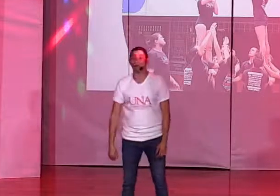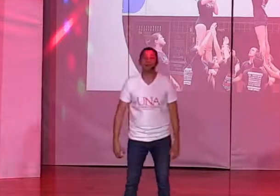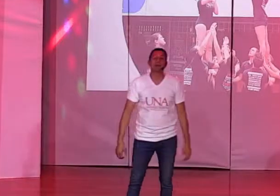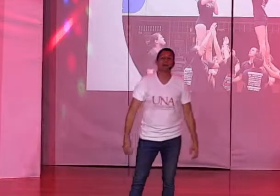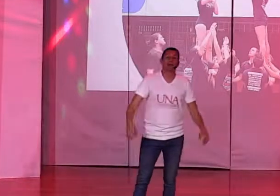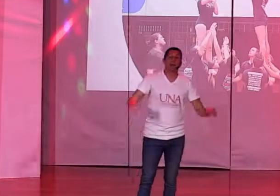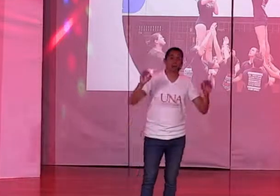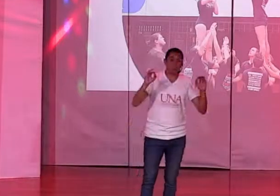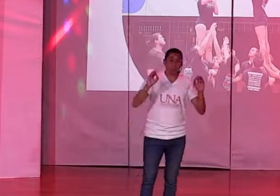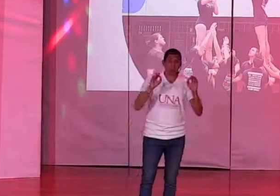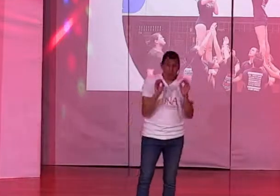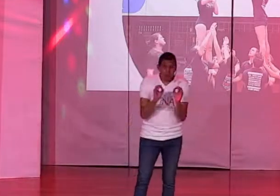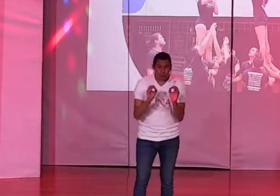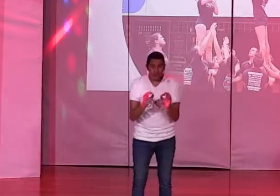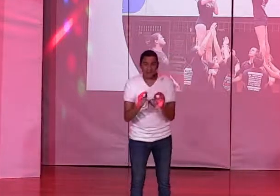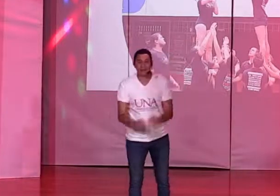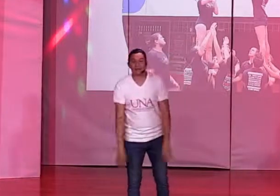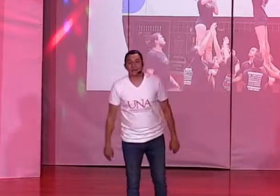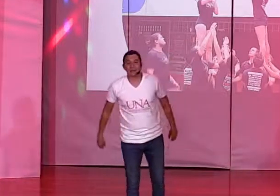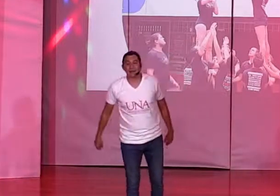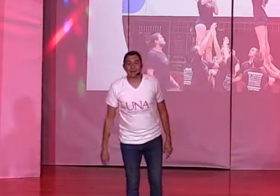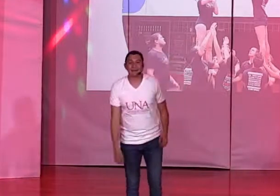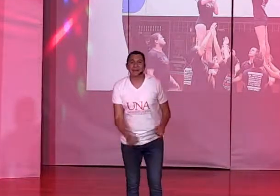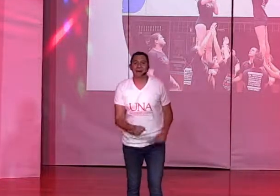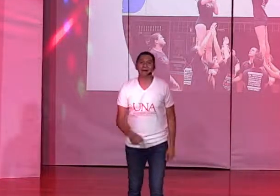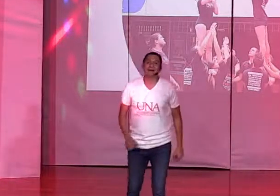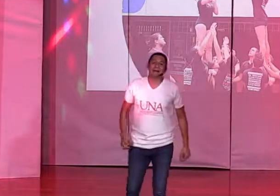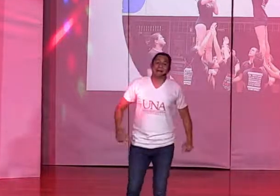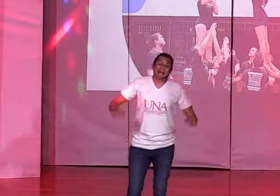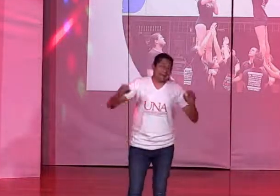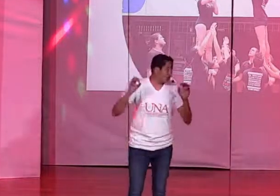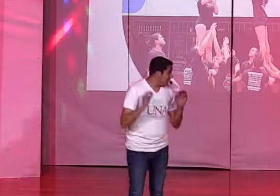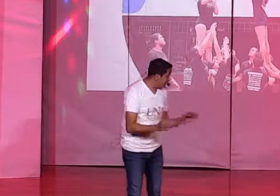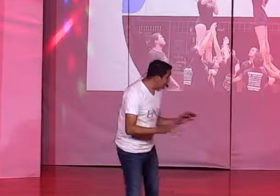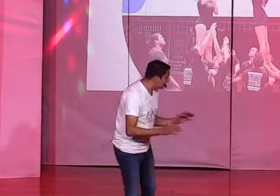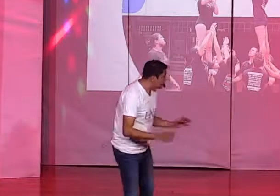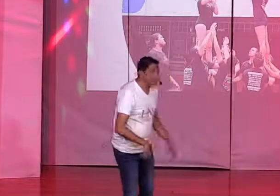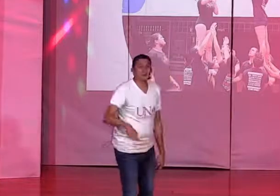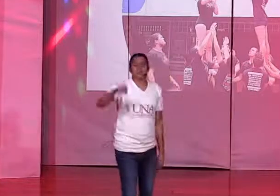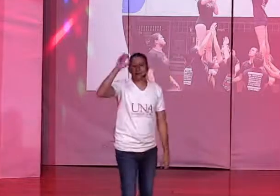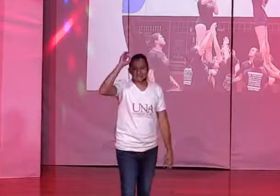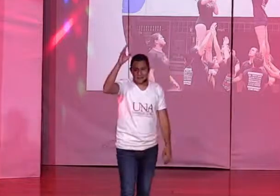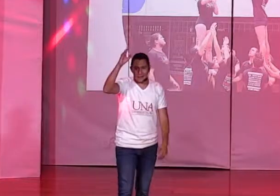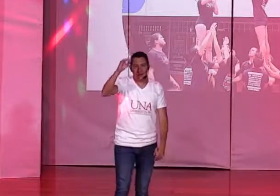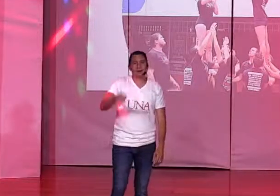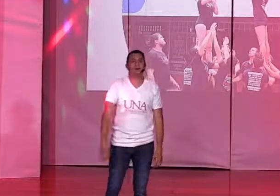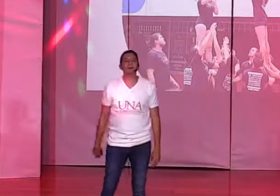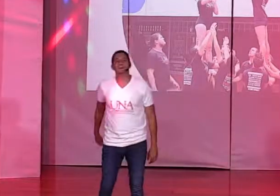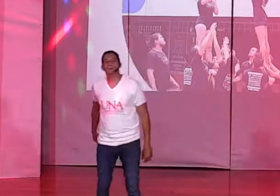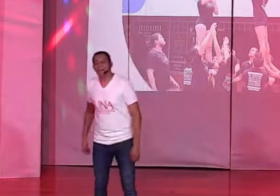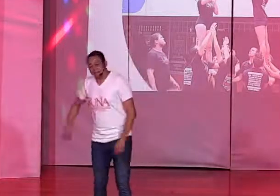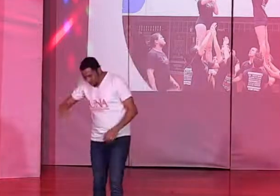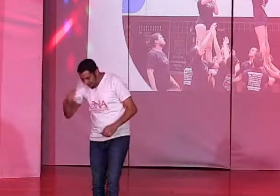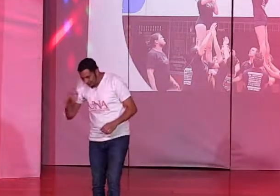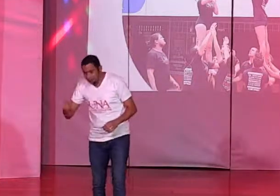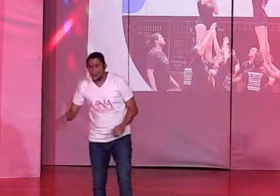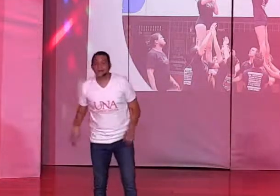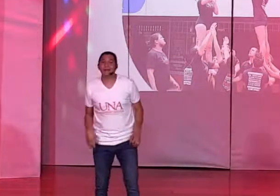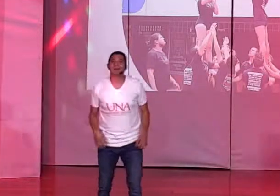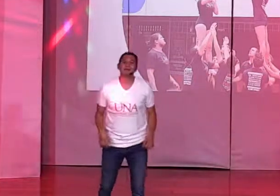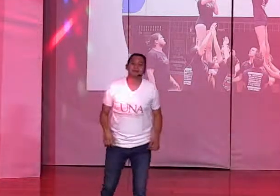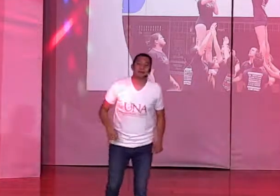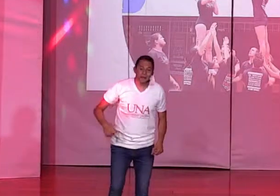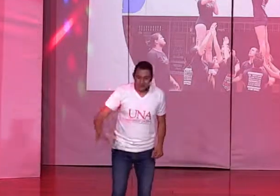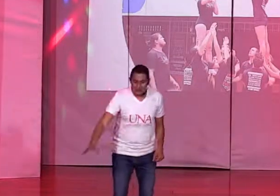esos árboles. El hombre todos los días se levantaba, se bañaba, Se bañaba, ajá. Desayunaba, se lavaba